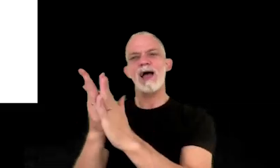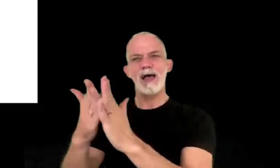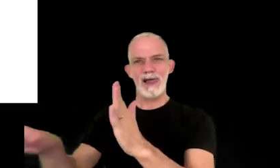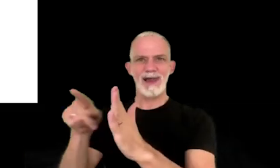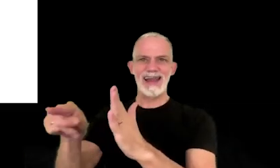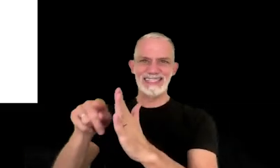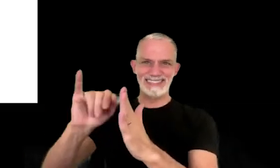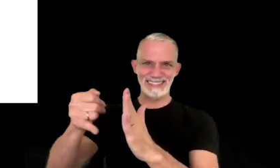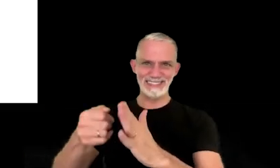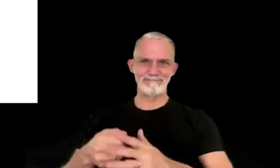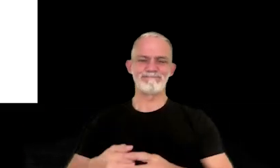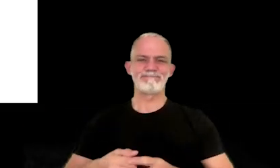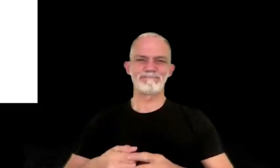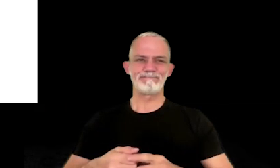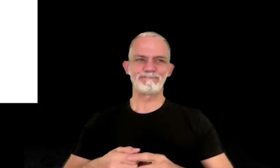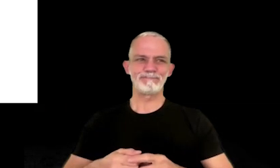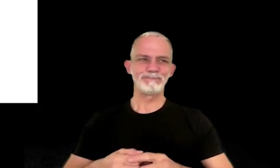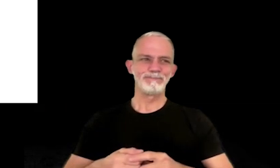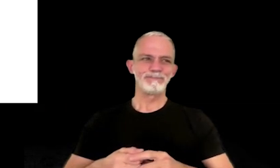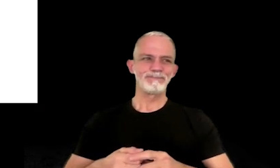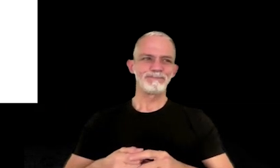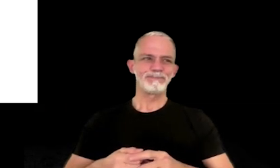cumplimiento.